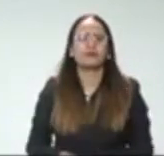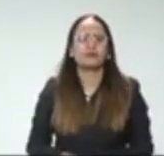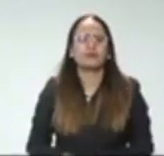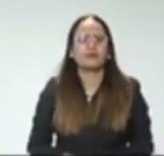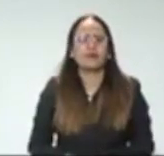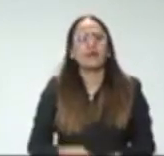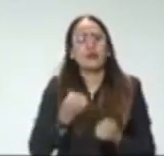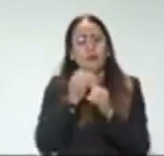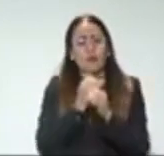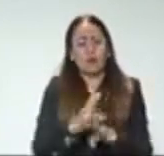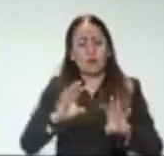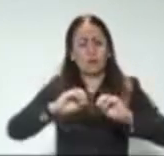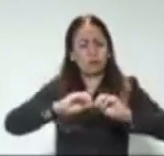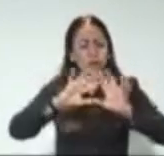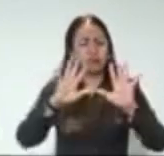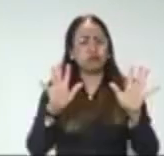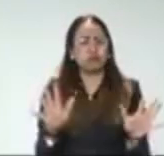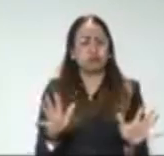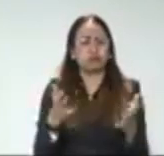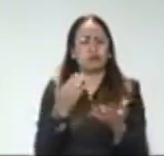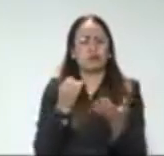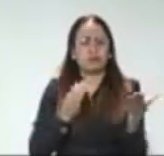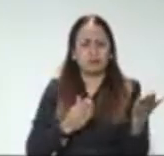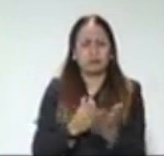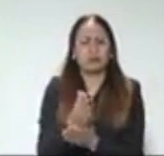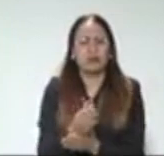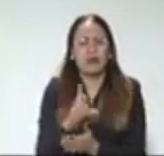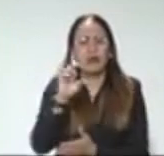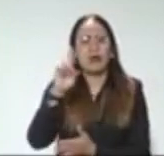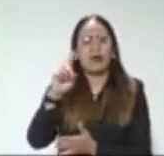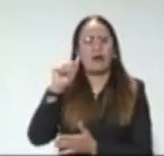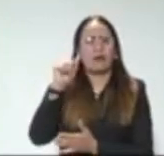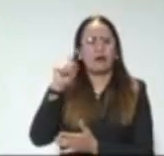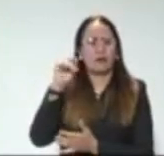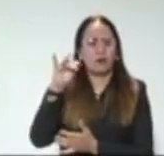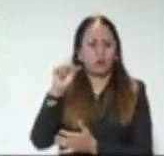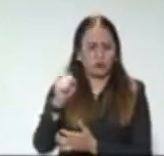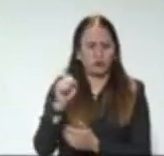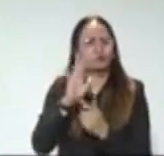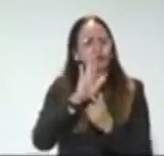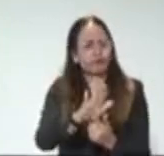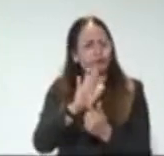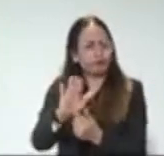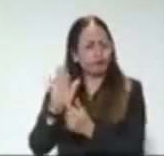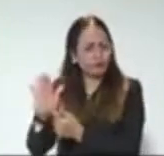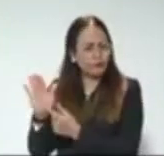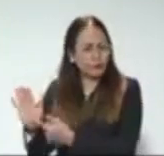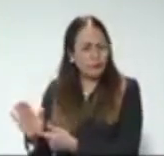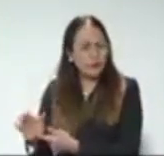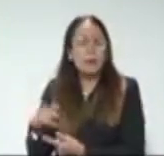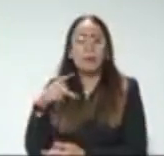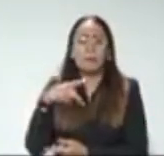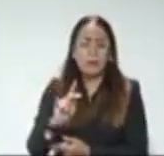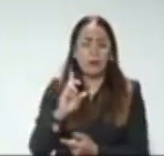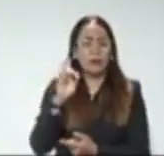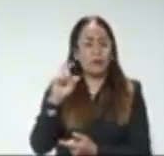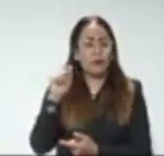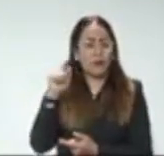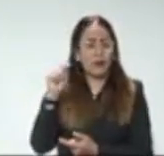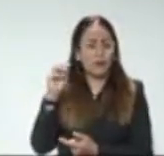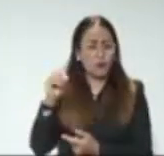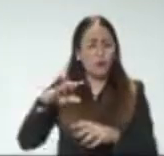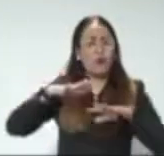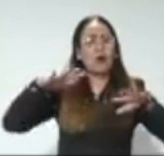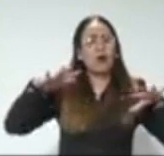comienza con la disponibilidad de datos pero debe seguir presente hasta que este dato se convierta en